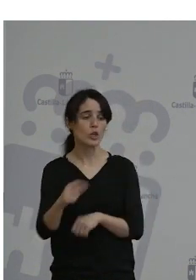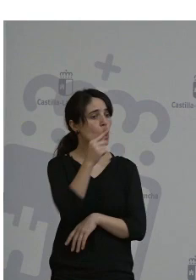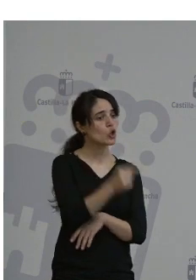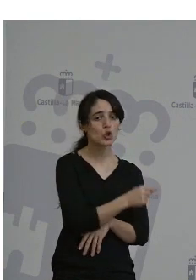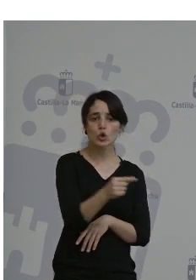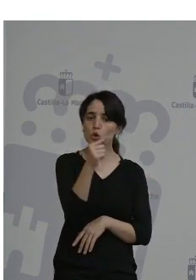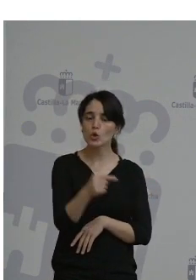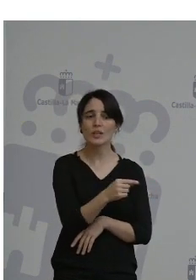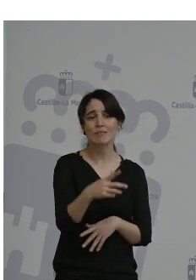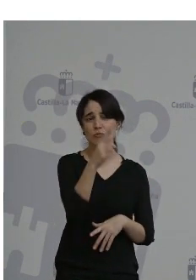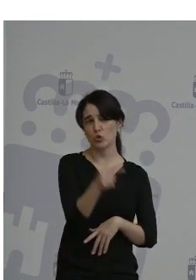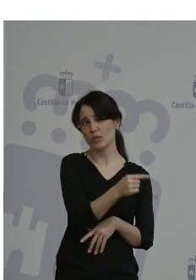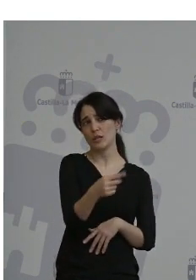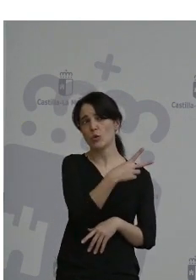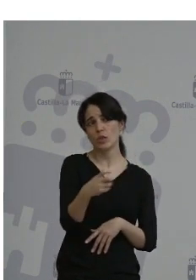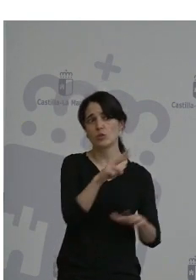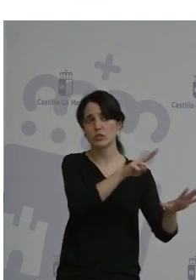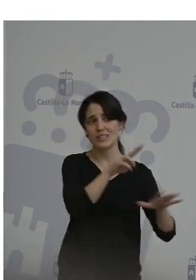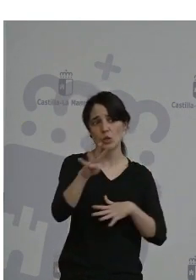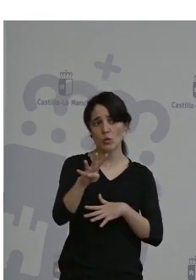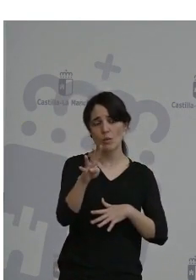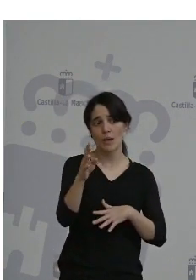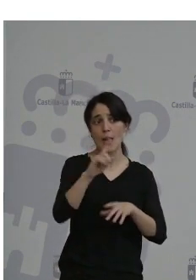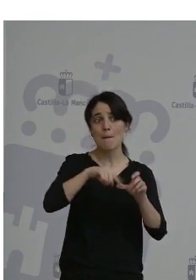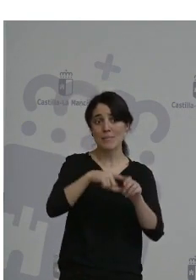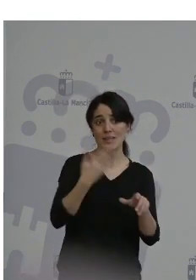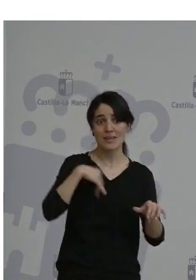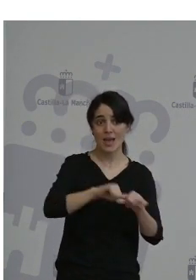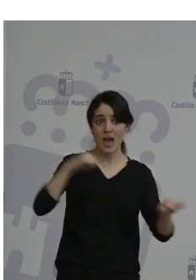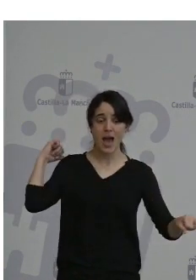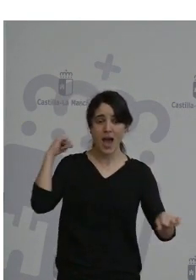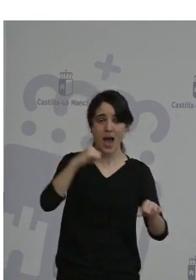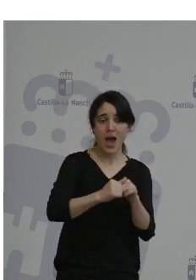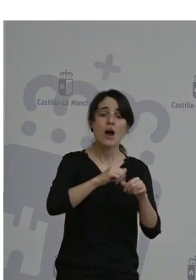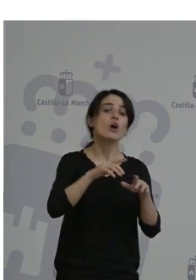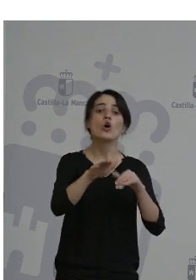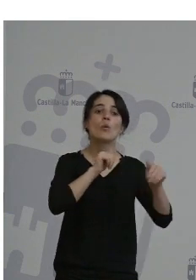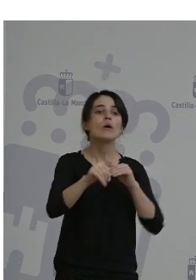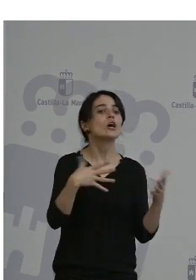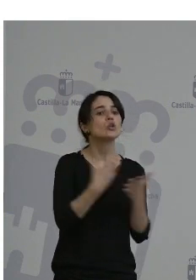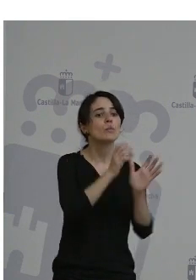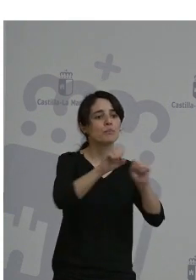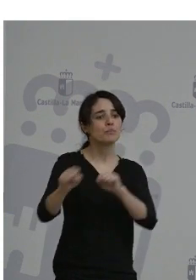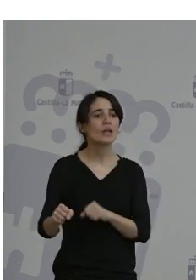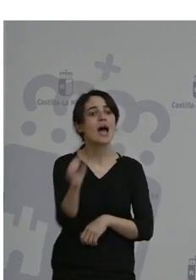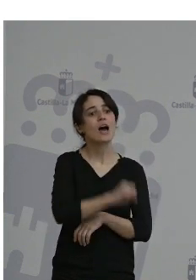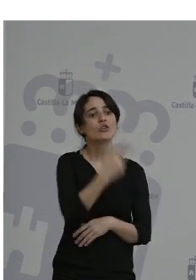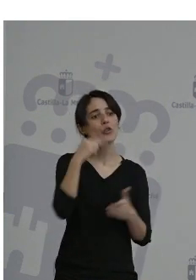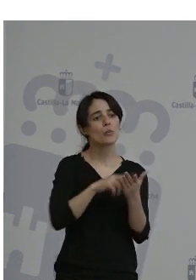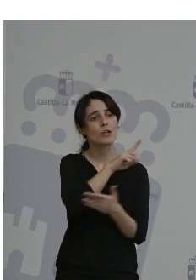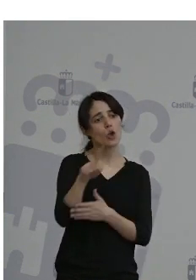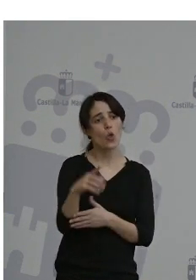279 plazas que se han convocado. En total, desde el año 2011, se han convocado un total de